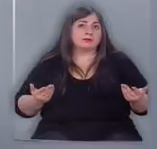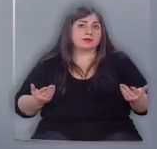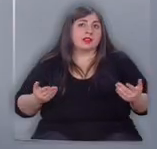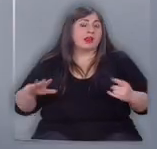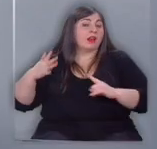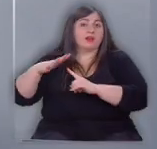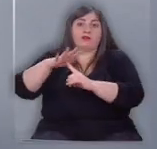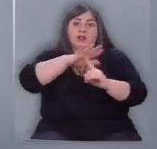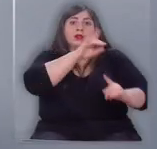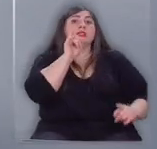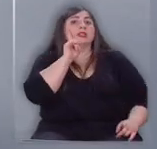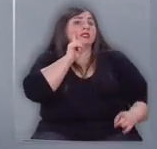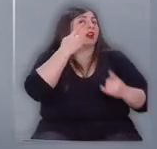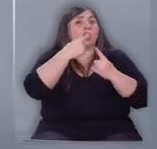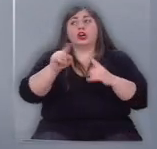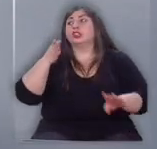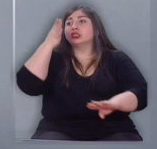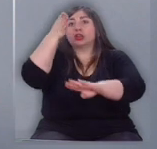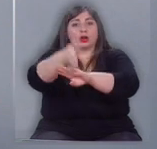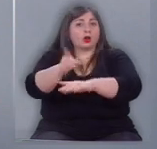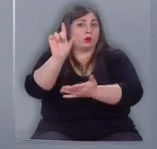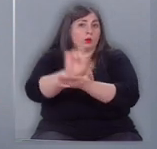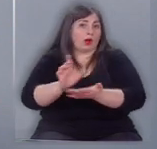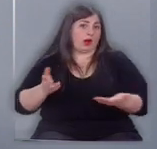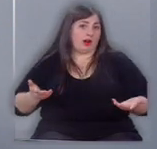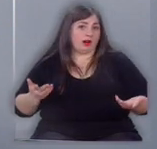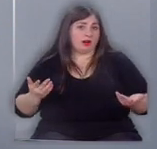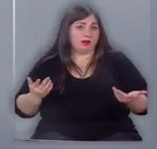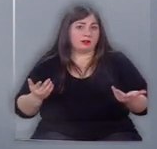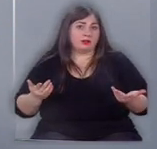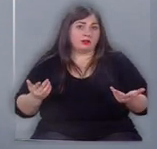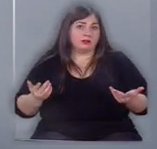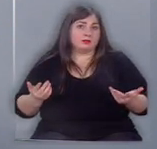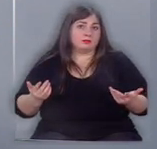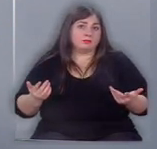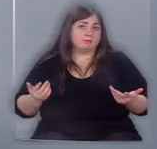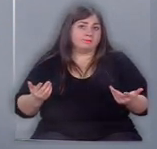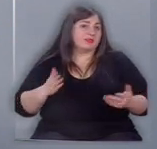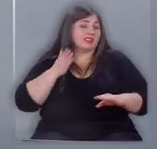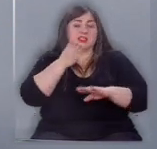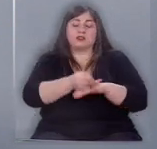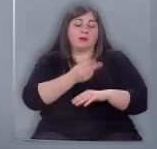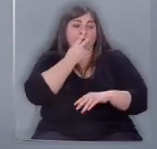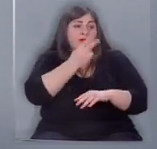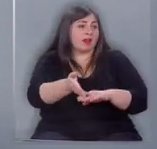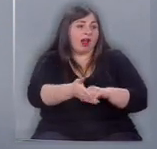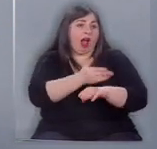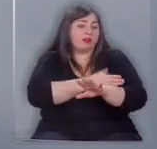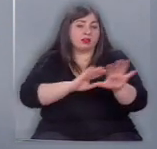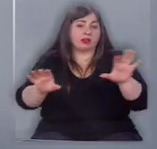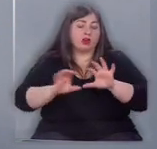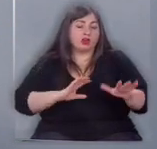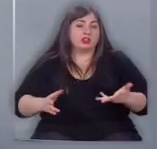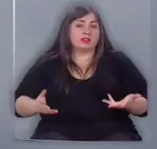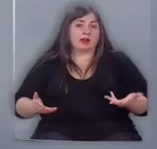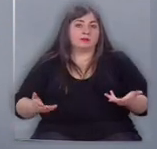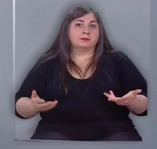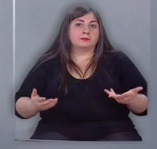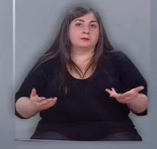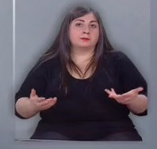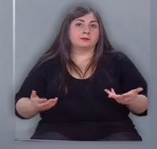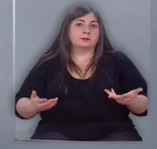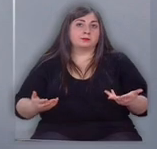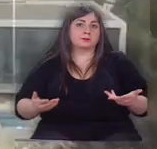el vuelo tenía otro destino, o sea, íbamos a ver cosas previas. Y